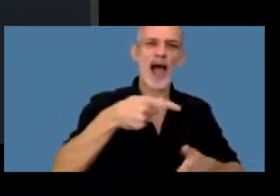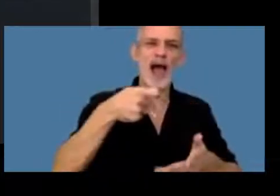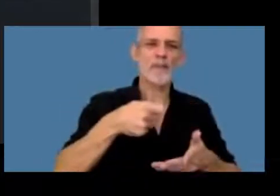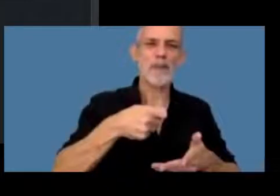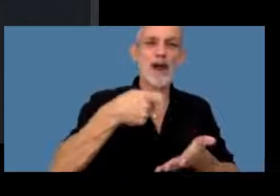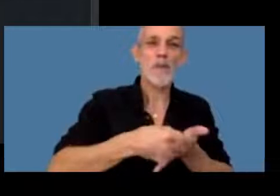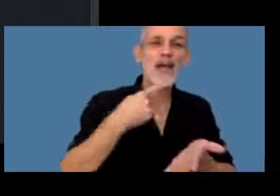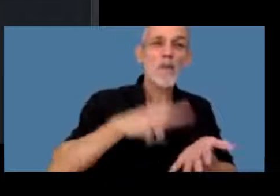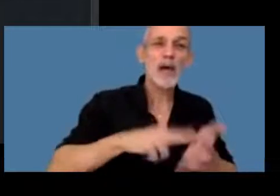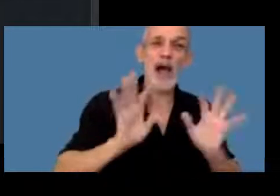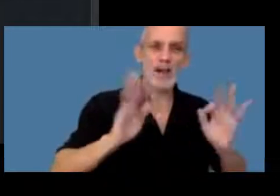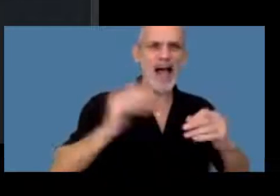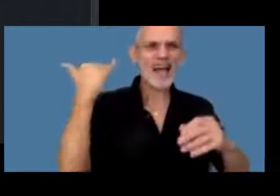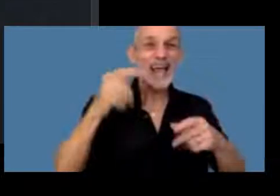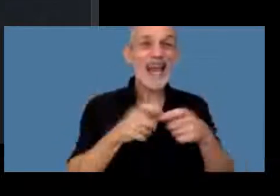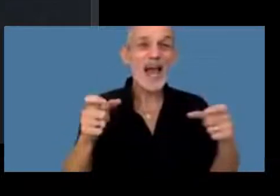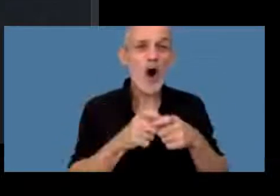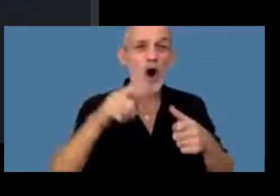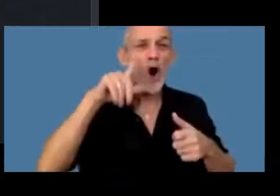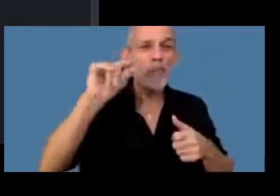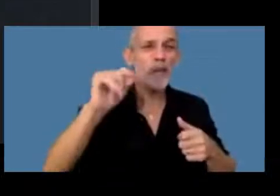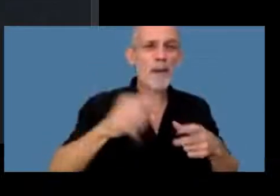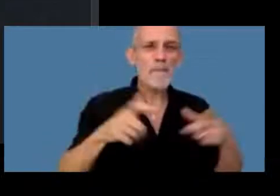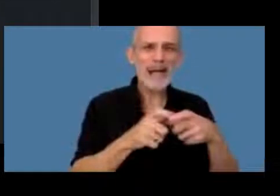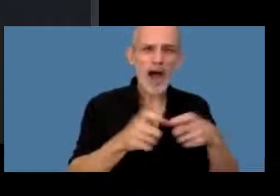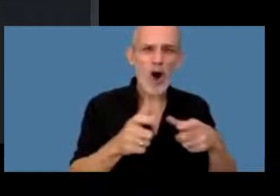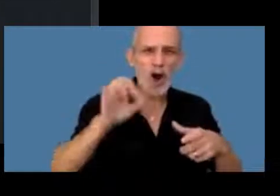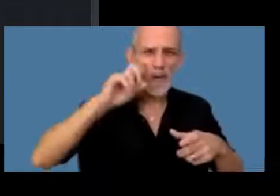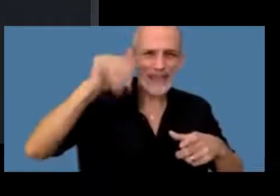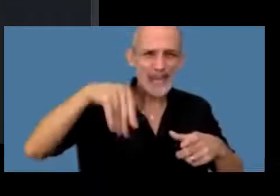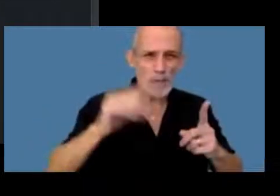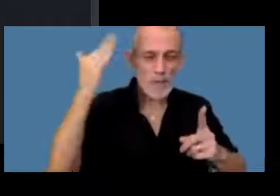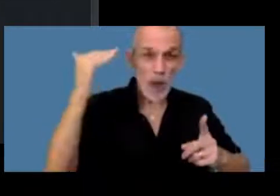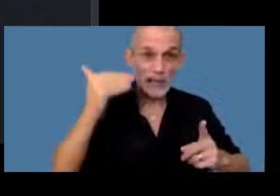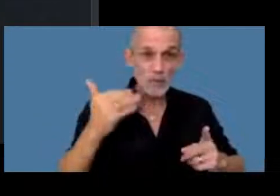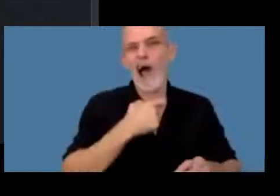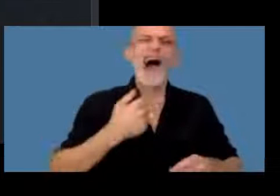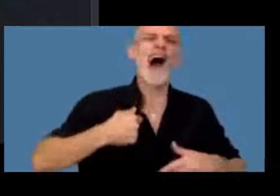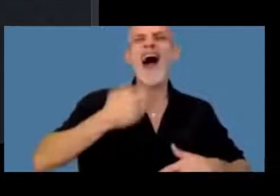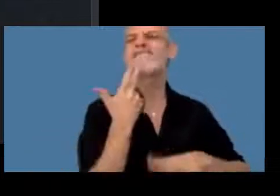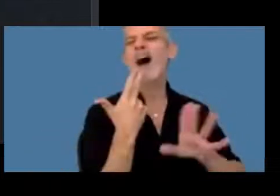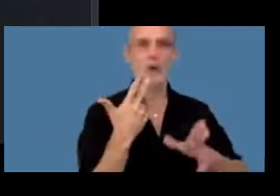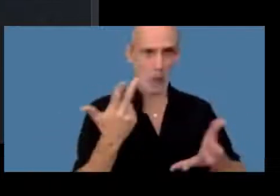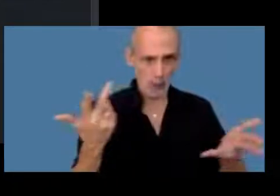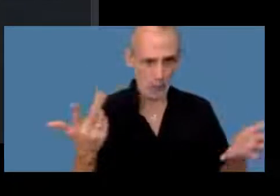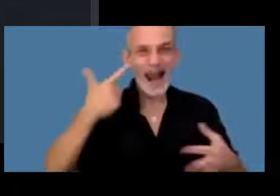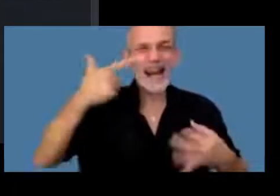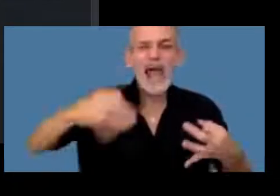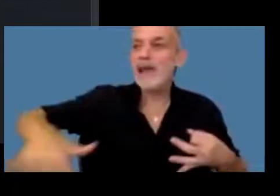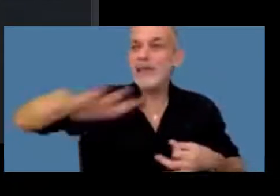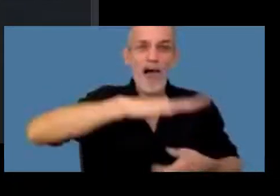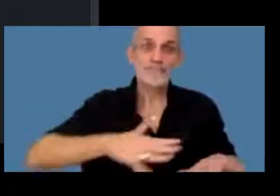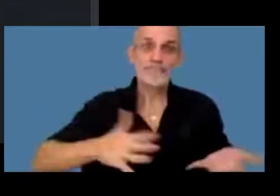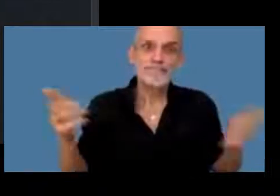usado Lecop y patacones. Y no porque hubieran querido, sino porque, digamos, la realidad se impuso, digamos. Por suerte,